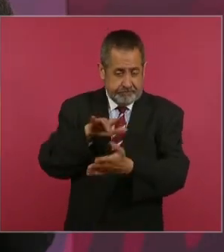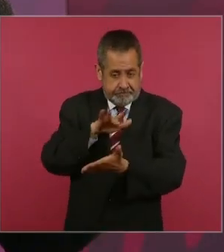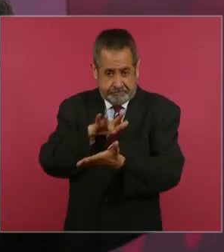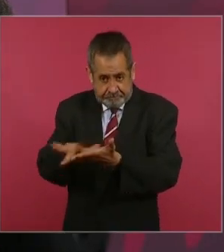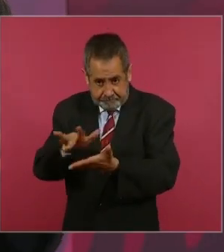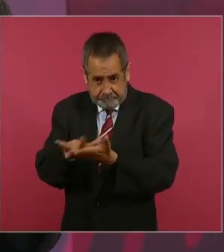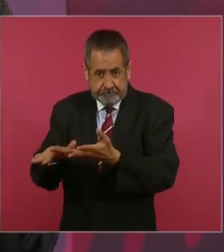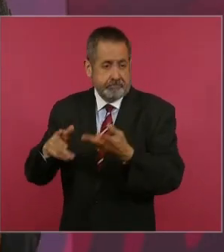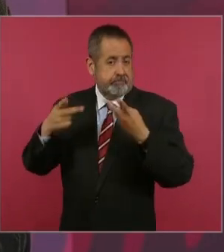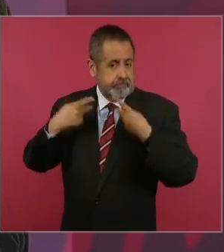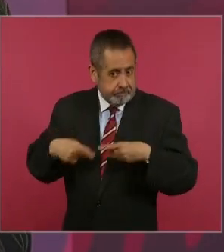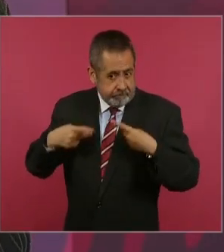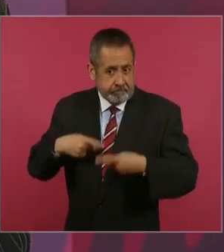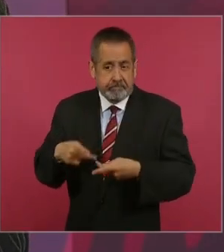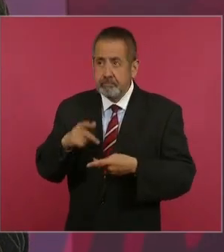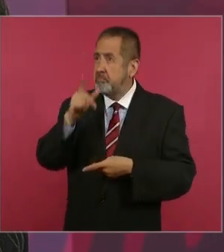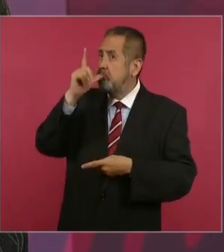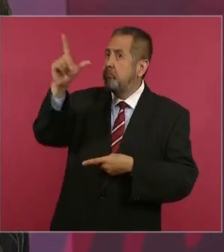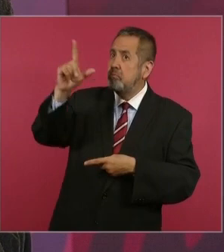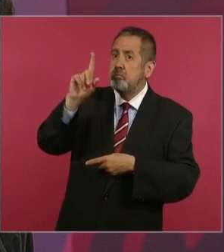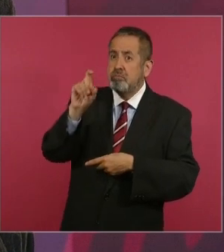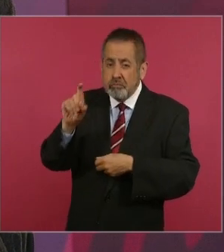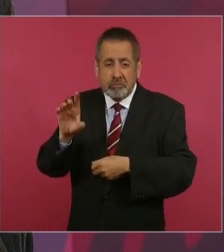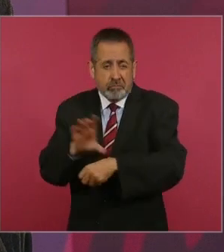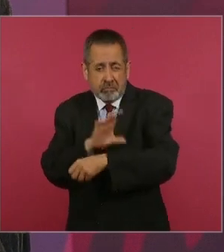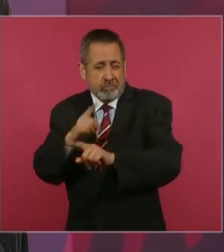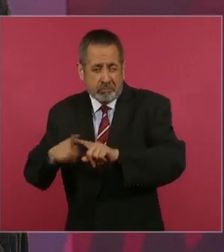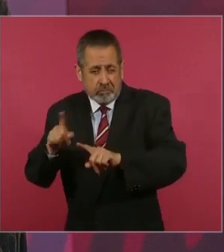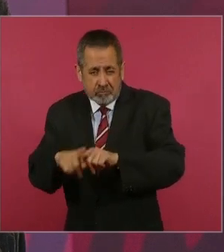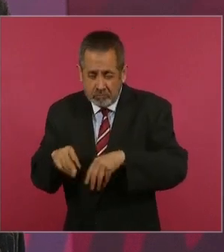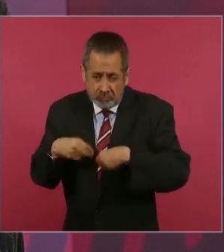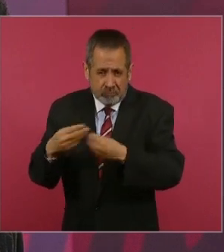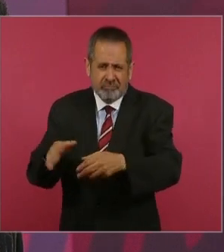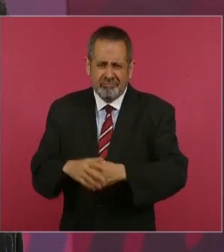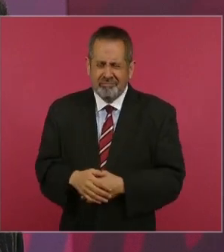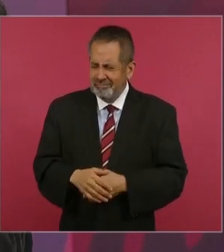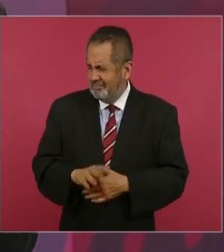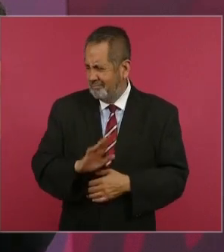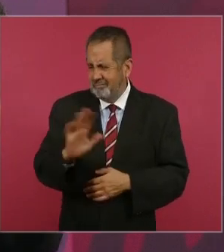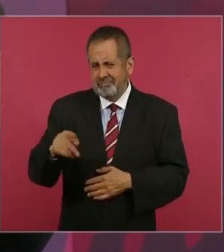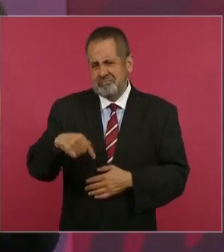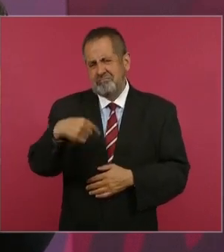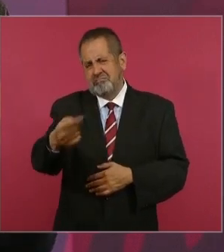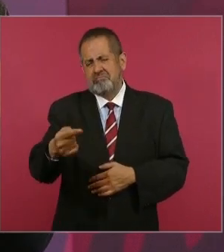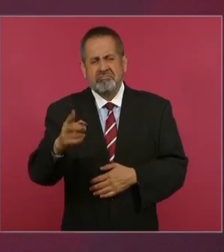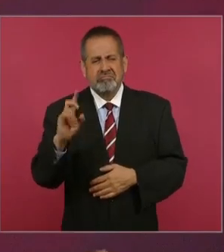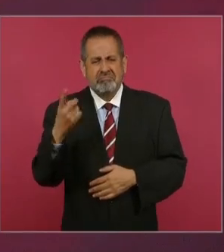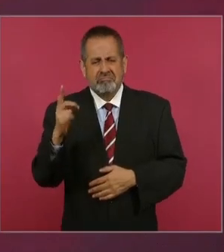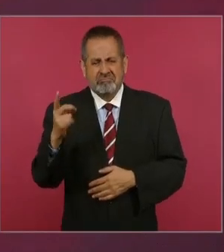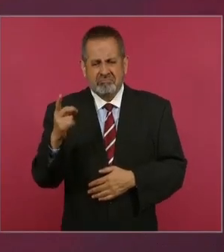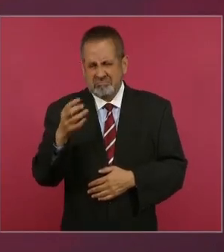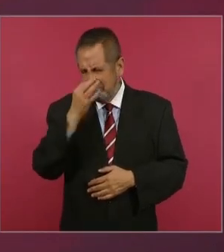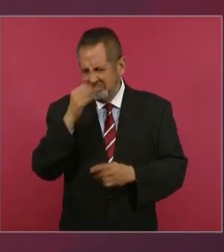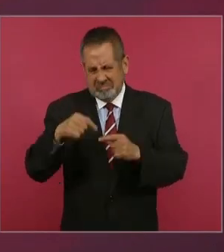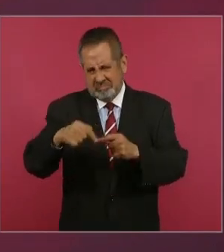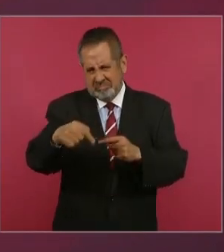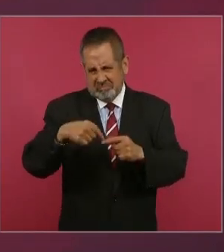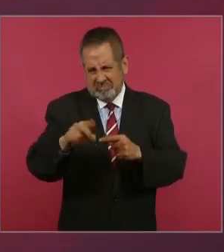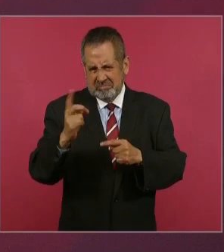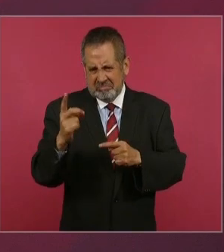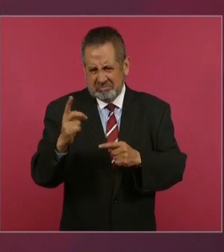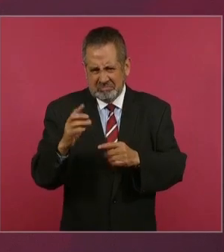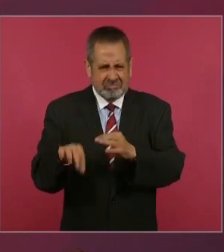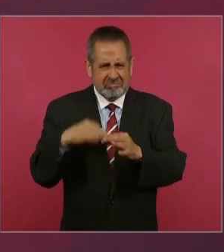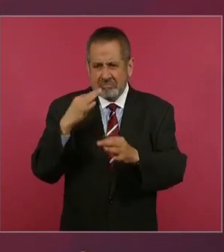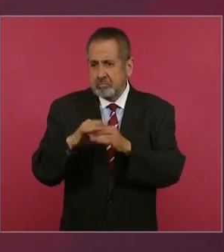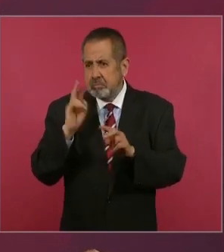los servicios públicos yo les diría que ya en diciembre se van